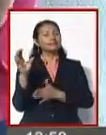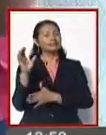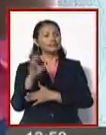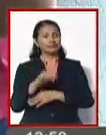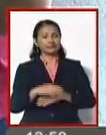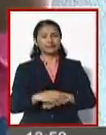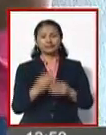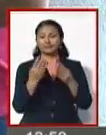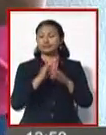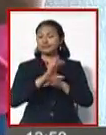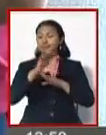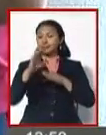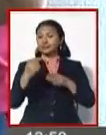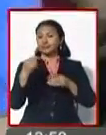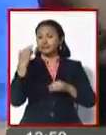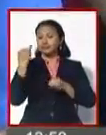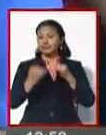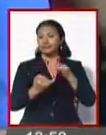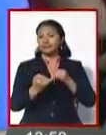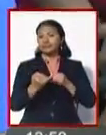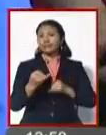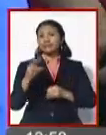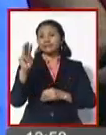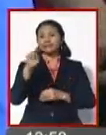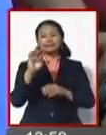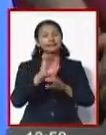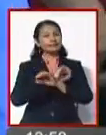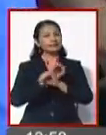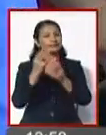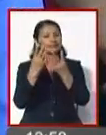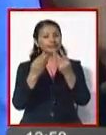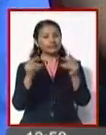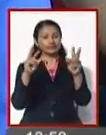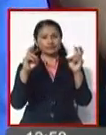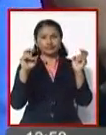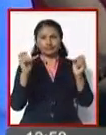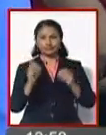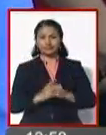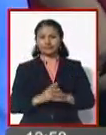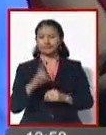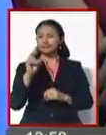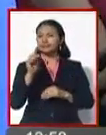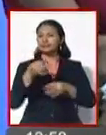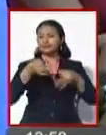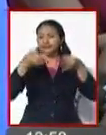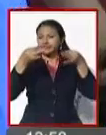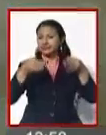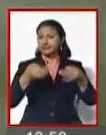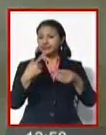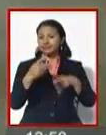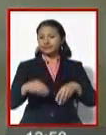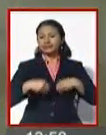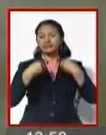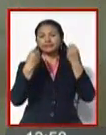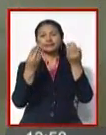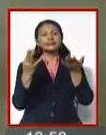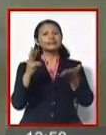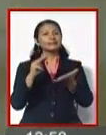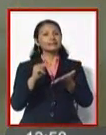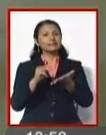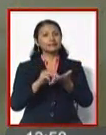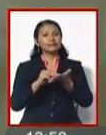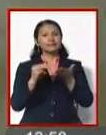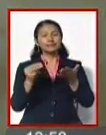presión. En conclusión, si hasta el martes no hay solución a este tema, no nos confirman de que van a entregar los memorándums